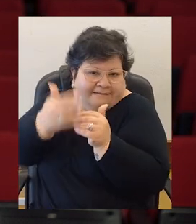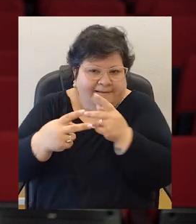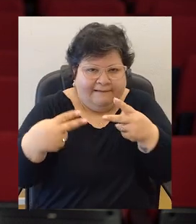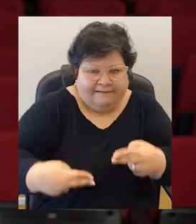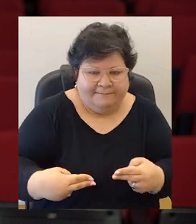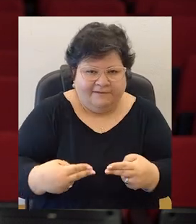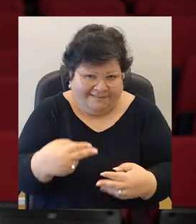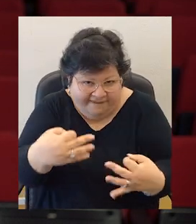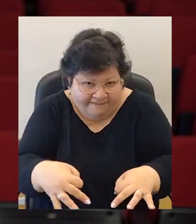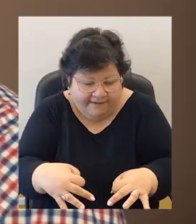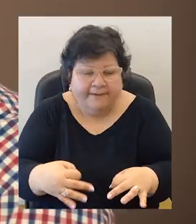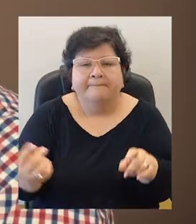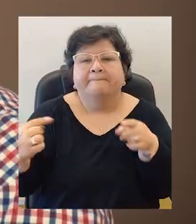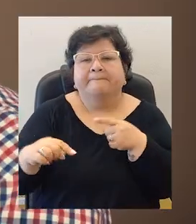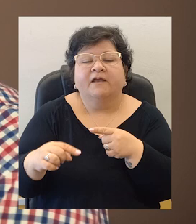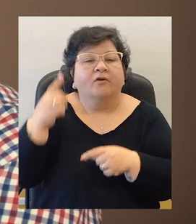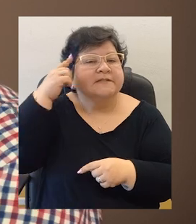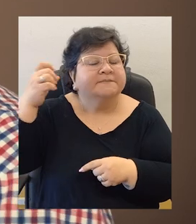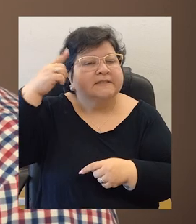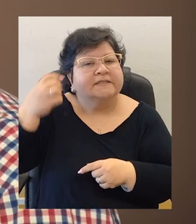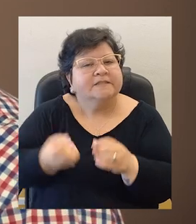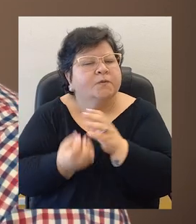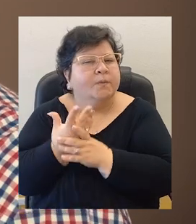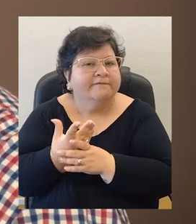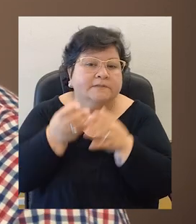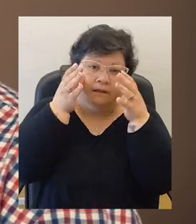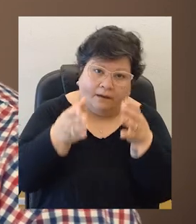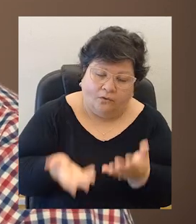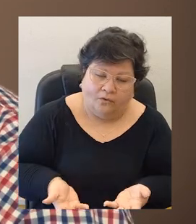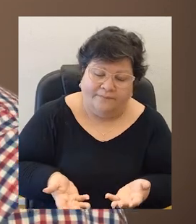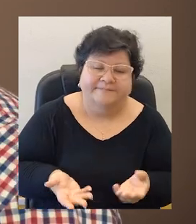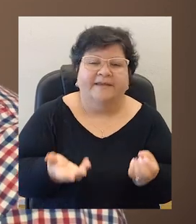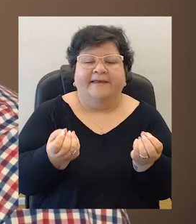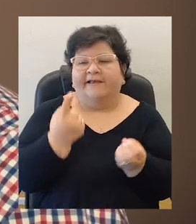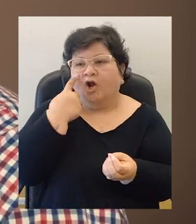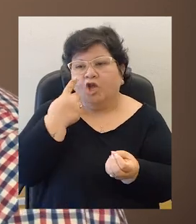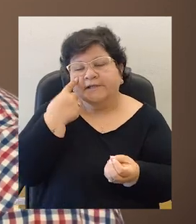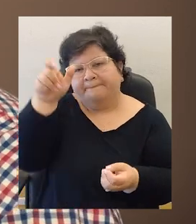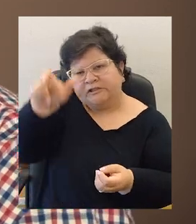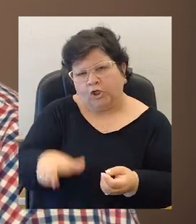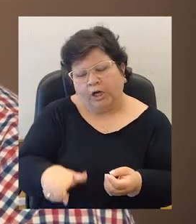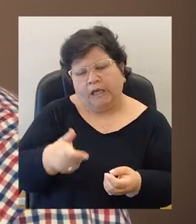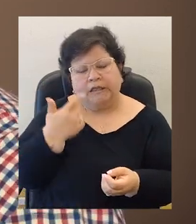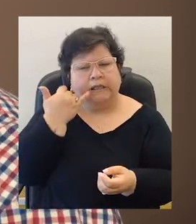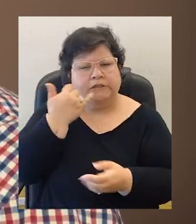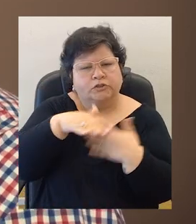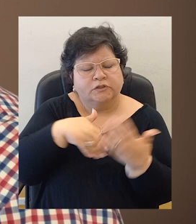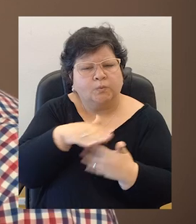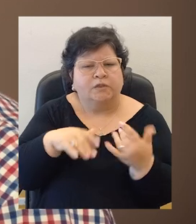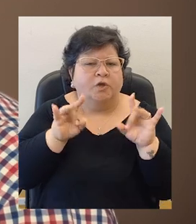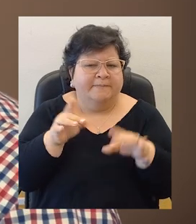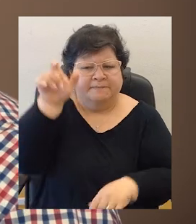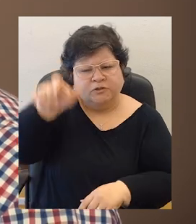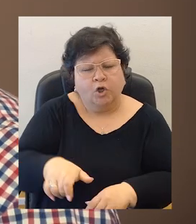todas esas nuevas experiencias muchas veces traen determinado riesgo el conocer personas y las relaciones sexuales con personas conocidas sólo por